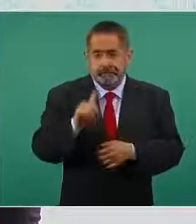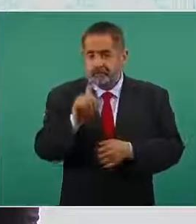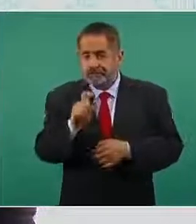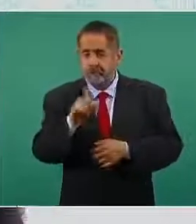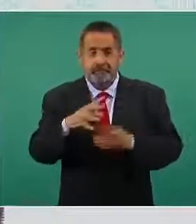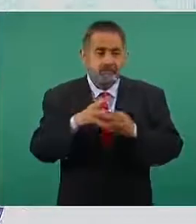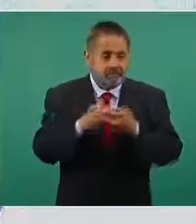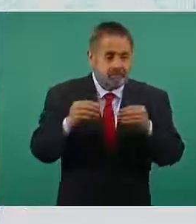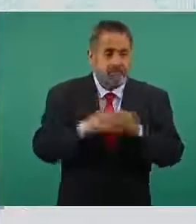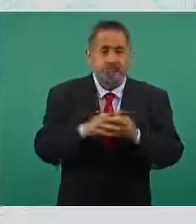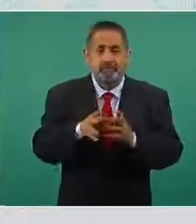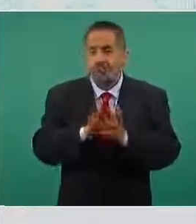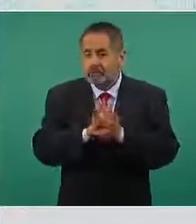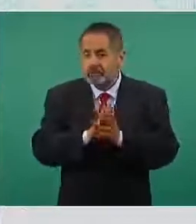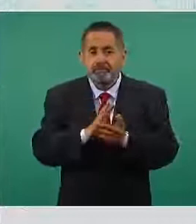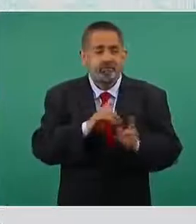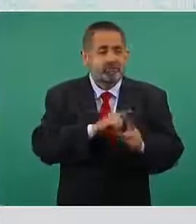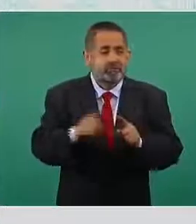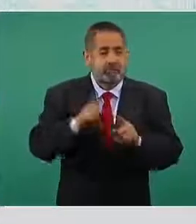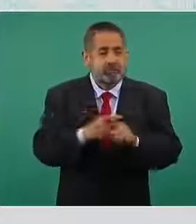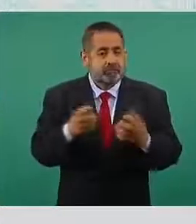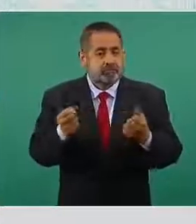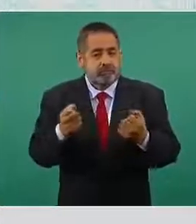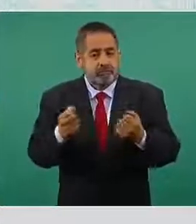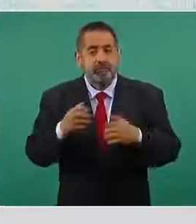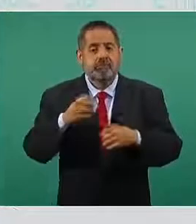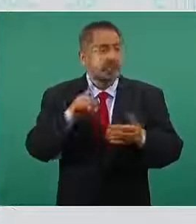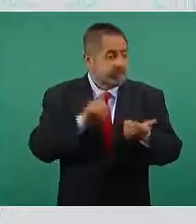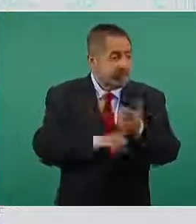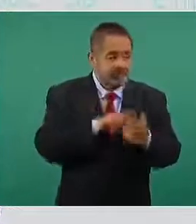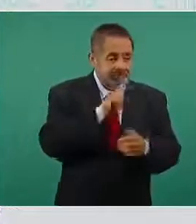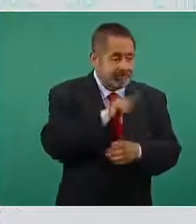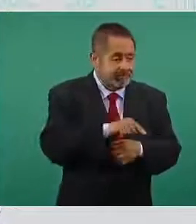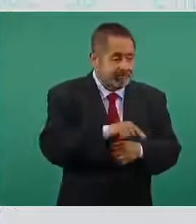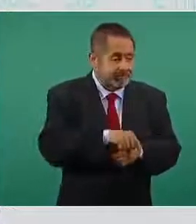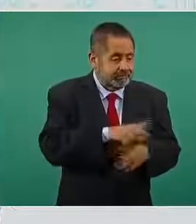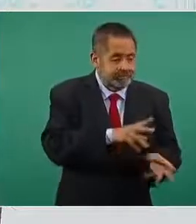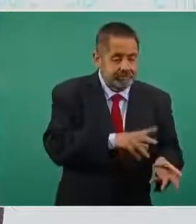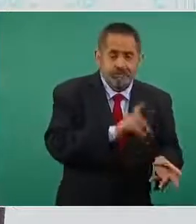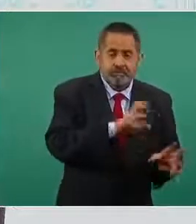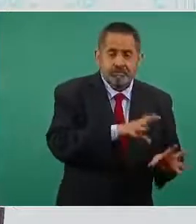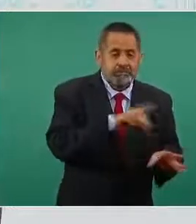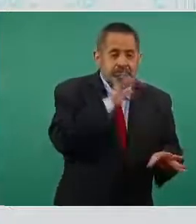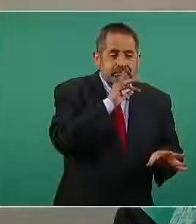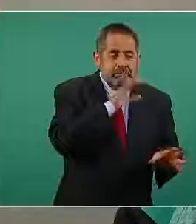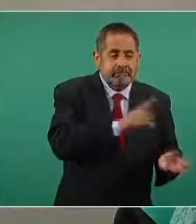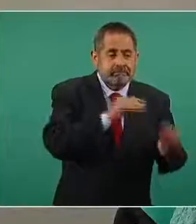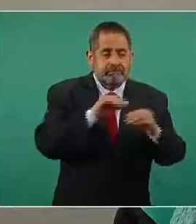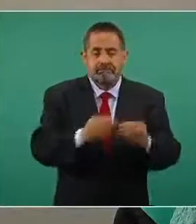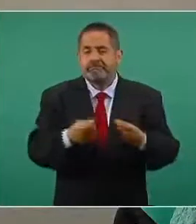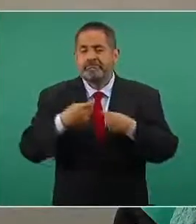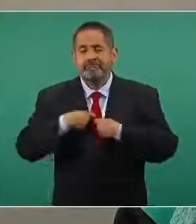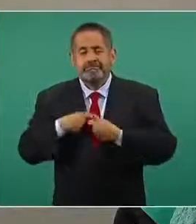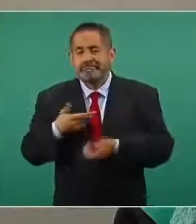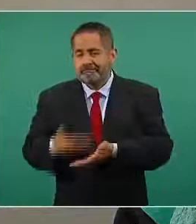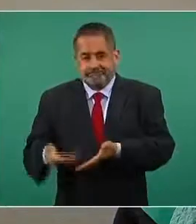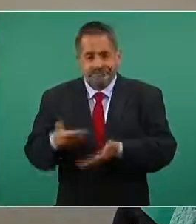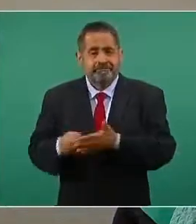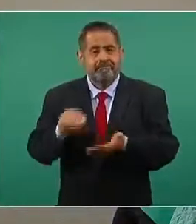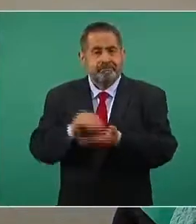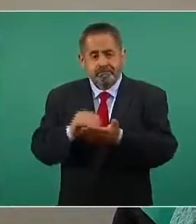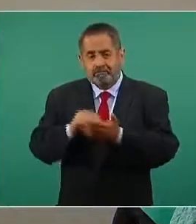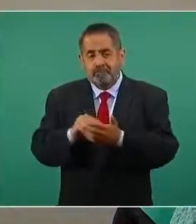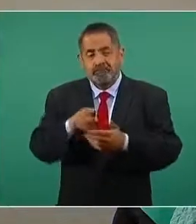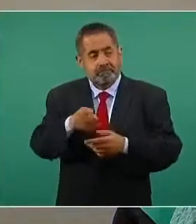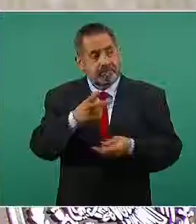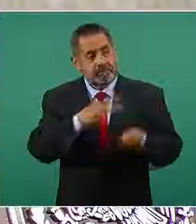en hortalizas, en lácteos, porque también se tienen ganado, y hasta la fecha, el día de hoy, cuando la gente llega